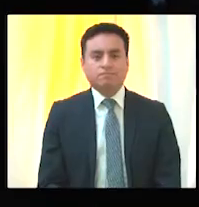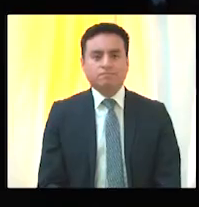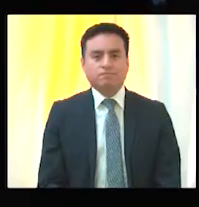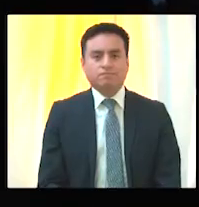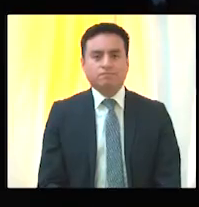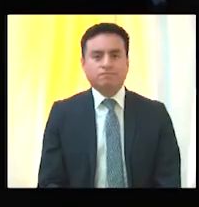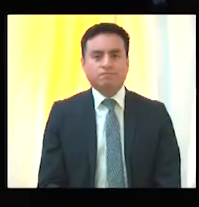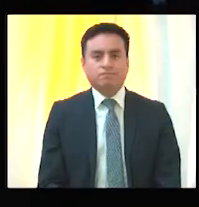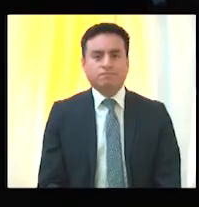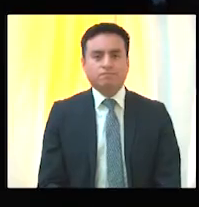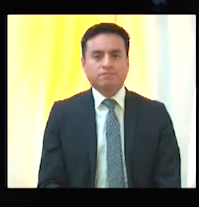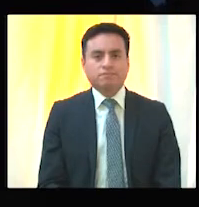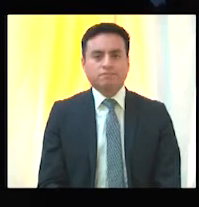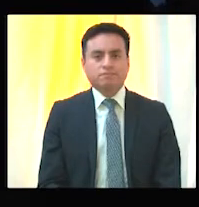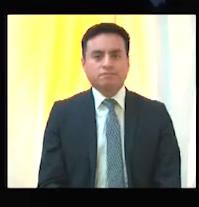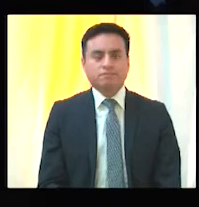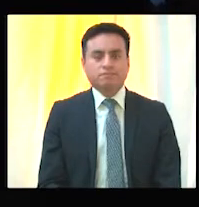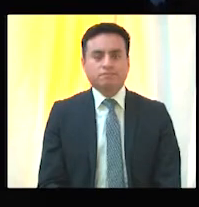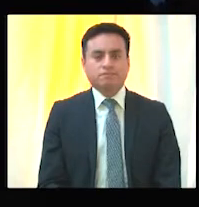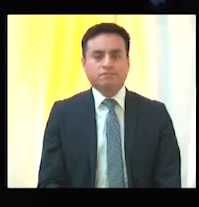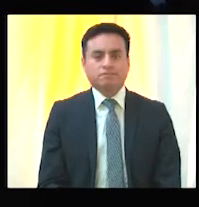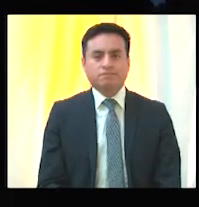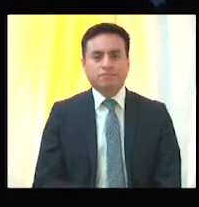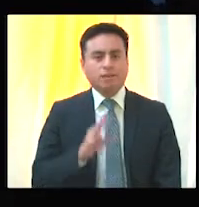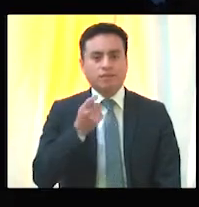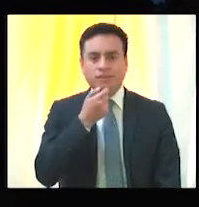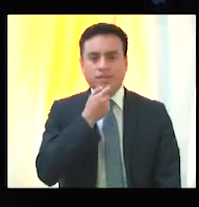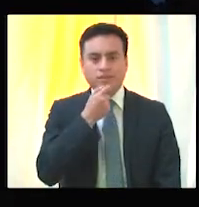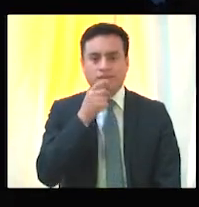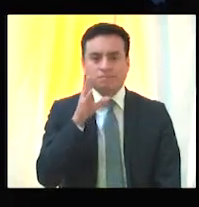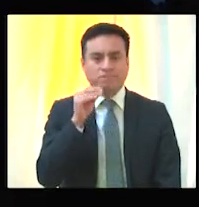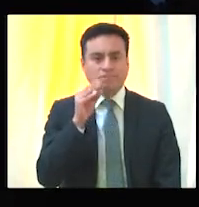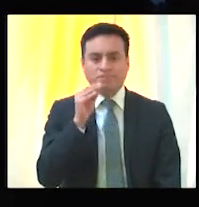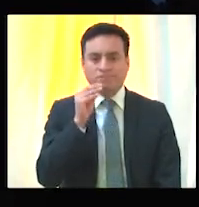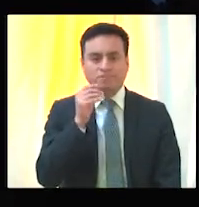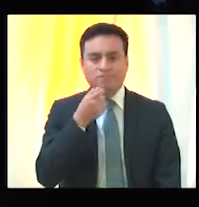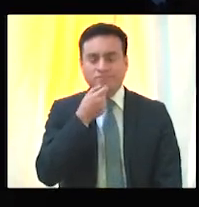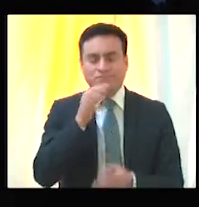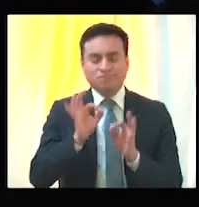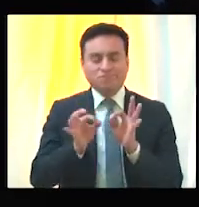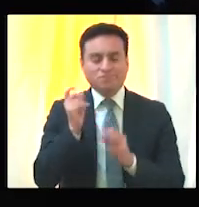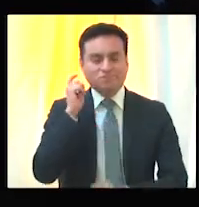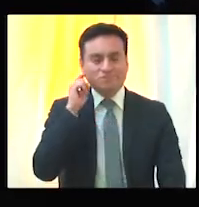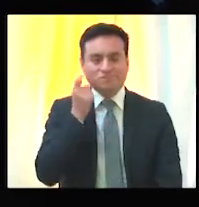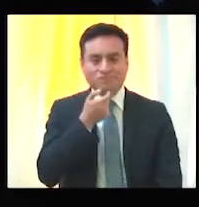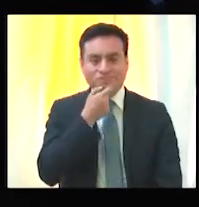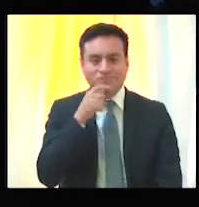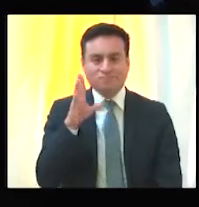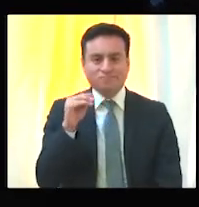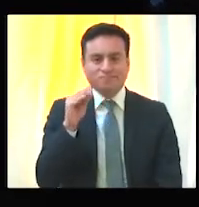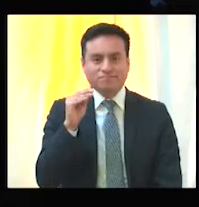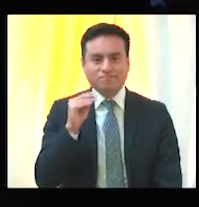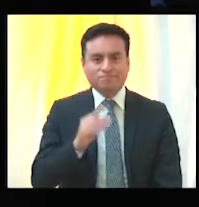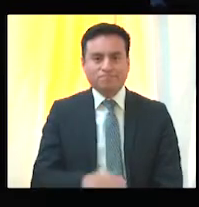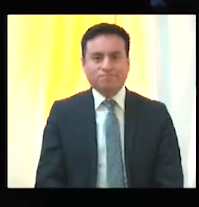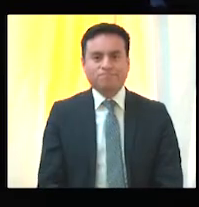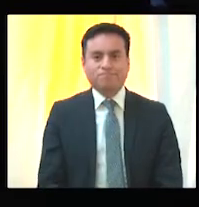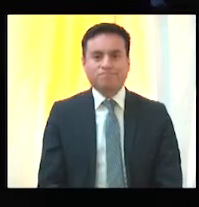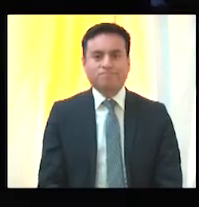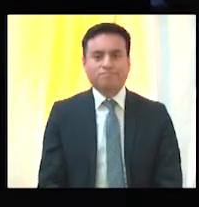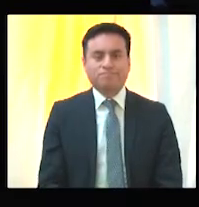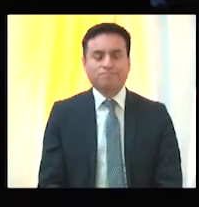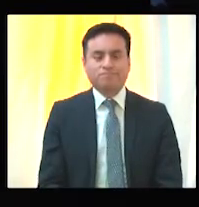los asistentes y a los que nos siguen a distancia. Quiero partir por agradecer a Acción Empresas por haber organizado este evento y permitirme exponer